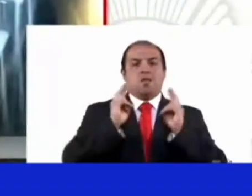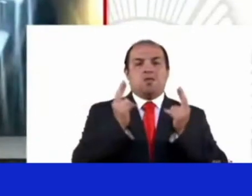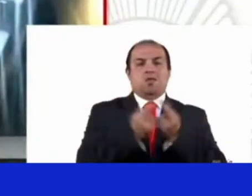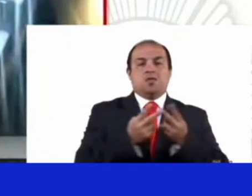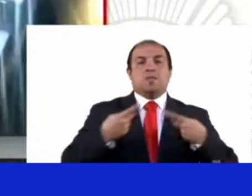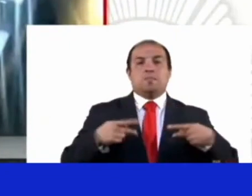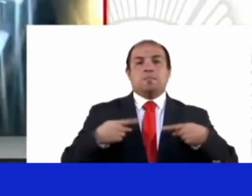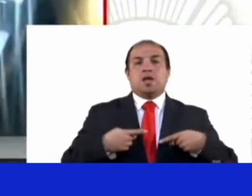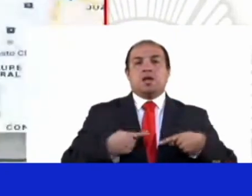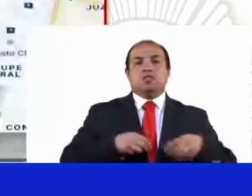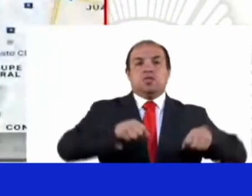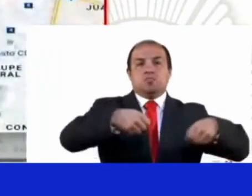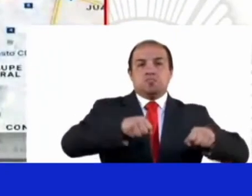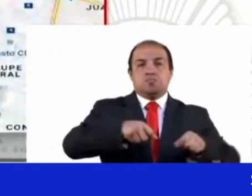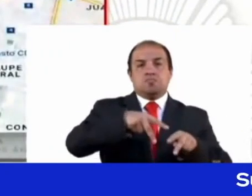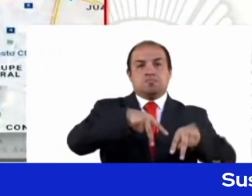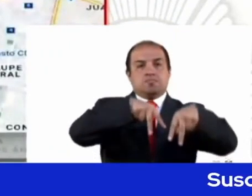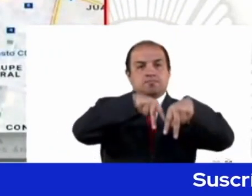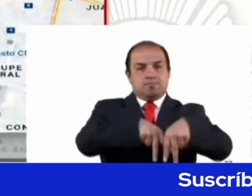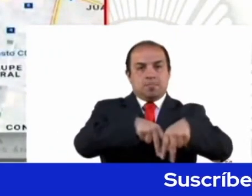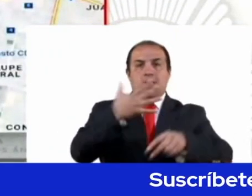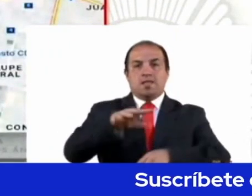por allá en la derecha. Me parece